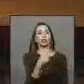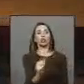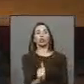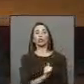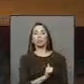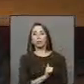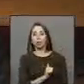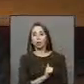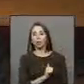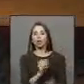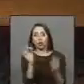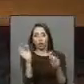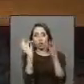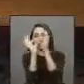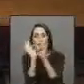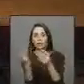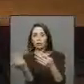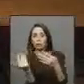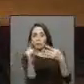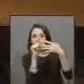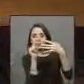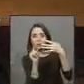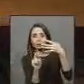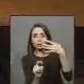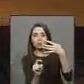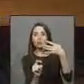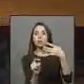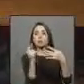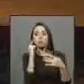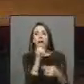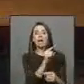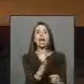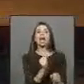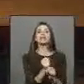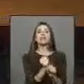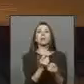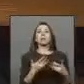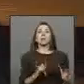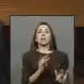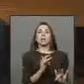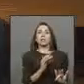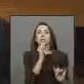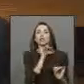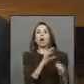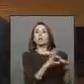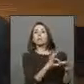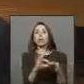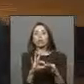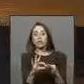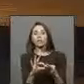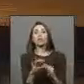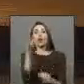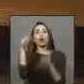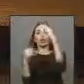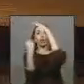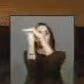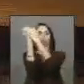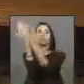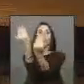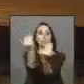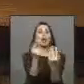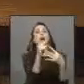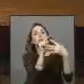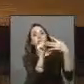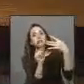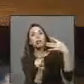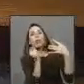incumplió? En concreto, porque para una negligencia inexcusable se requiere, al tenor del texto de la propia Corte Suprema, que se